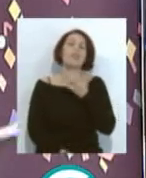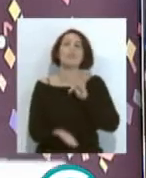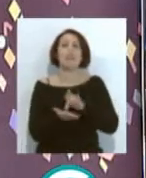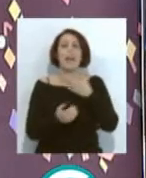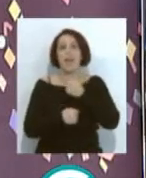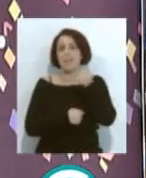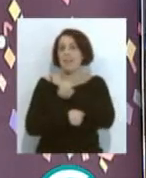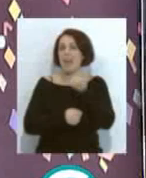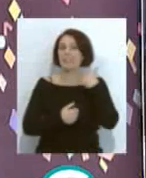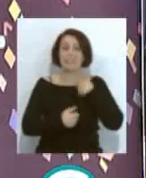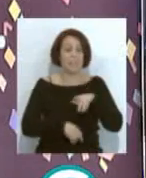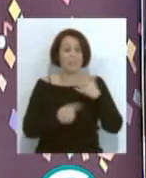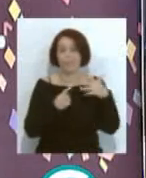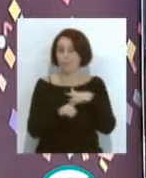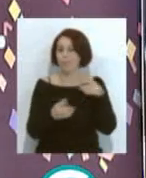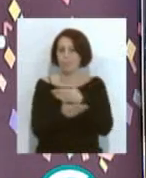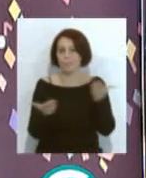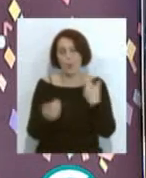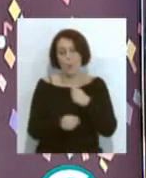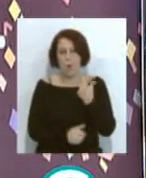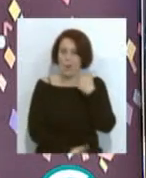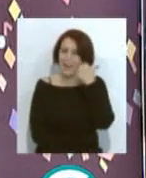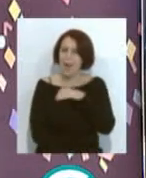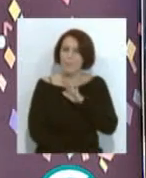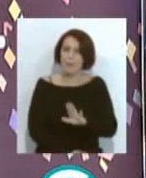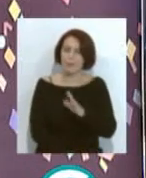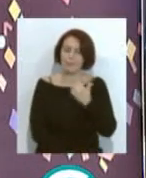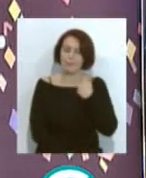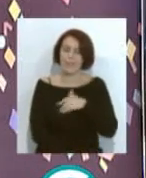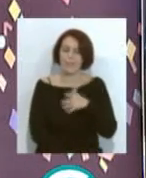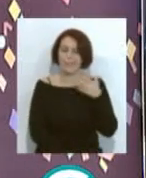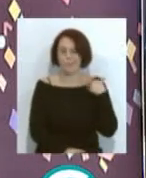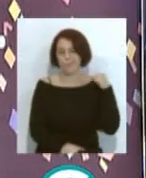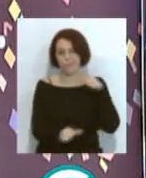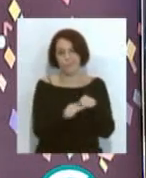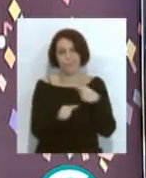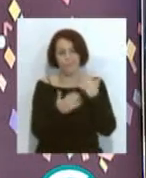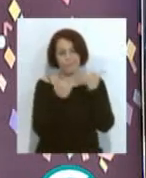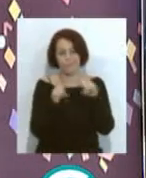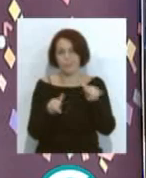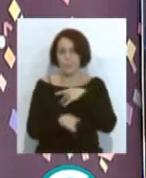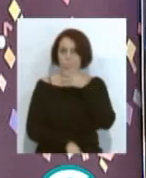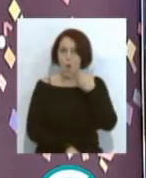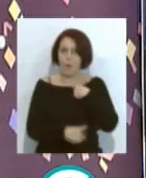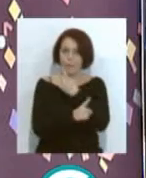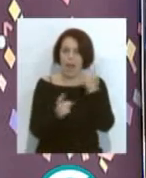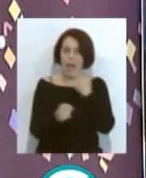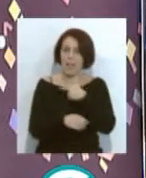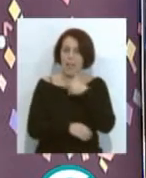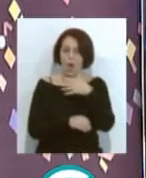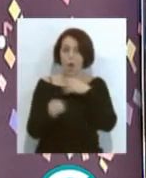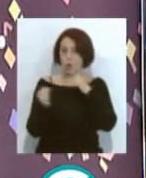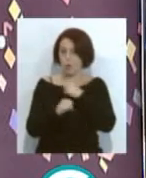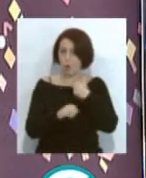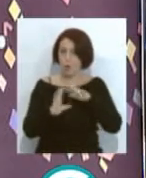una Navidad que ya en cualquier caso, y bueno, un tanto atípica, pero ya la venimos celebrando, y ante la ausencia de un próximo concurso